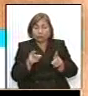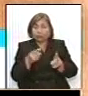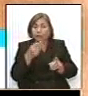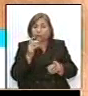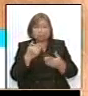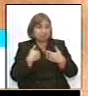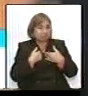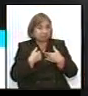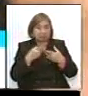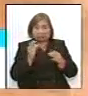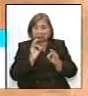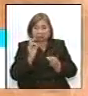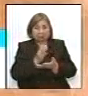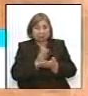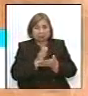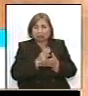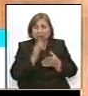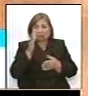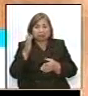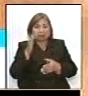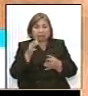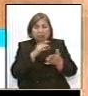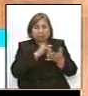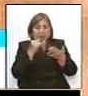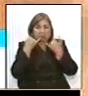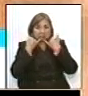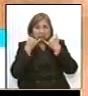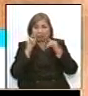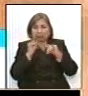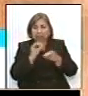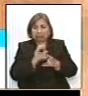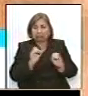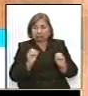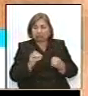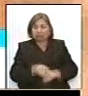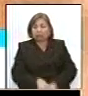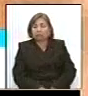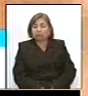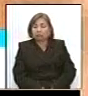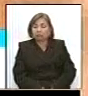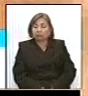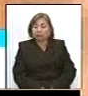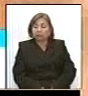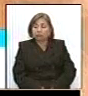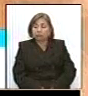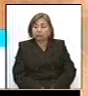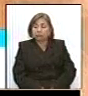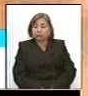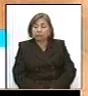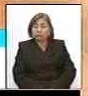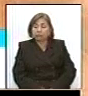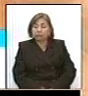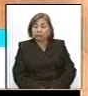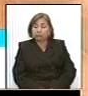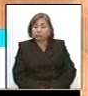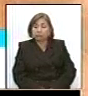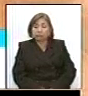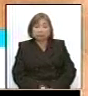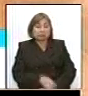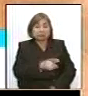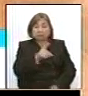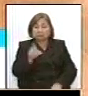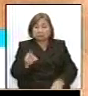no tuvieron ninguna participación en la elaboración de dichos informes. Es decir, ninguno de los personal que